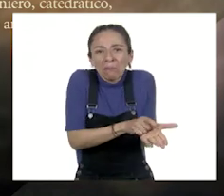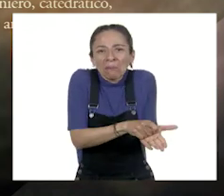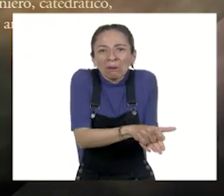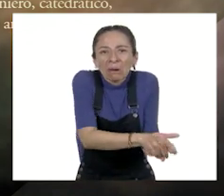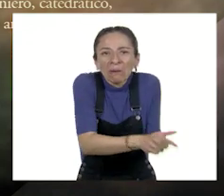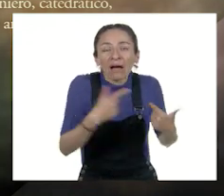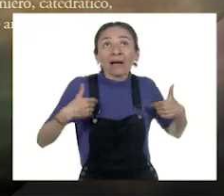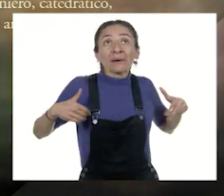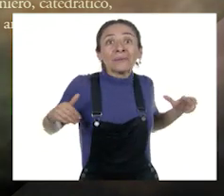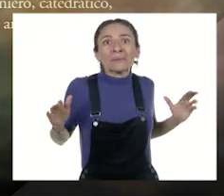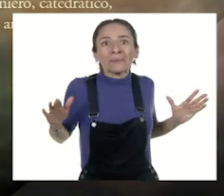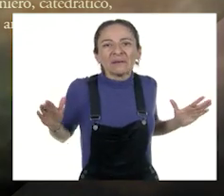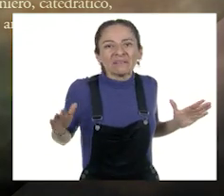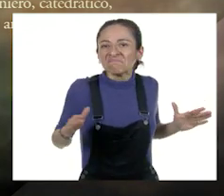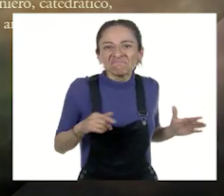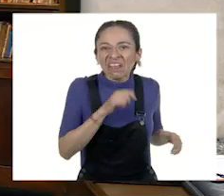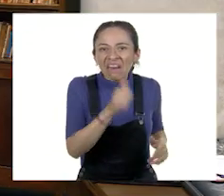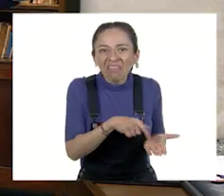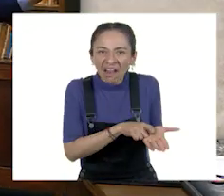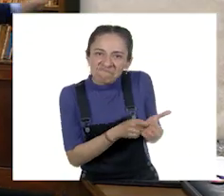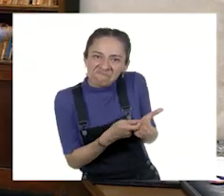se arrastran y pican.